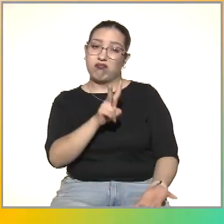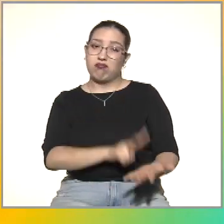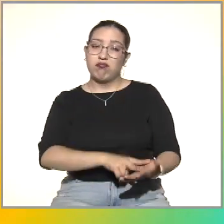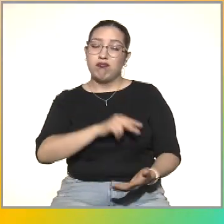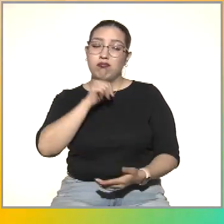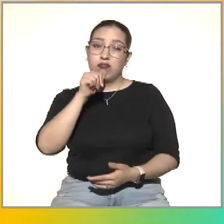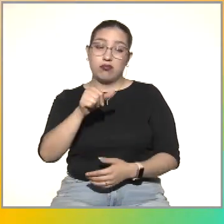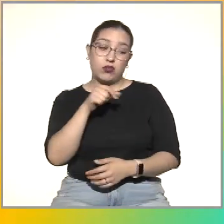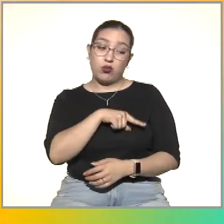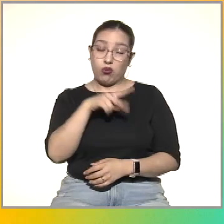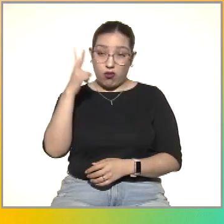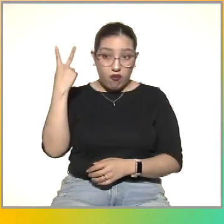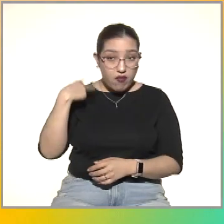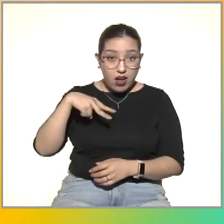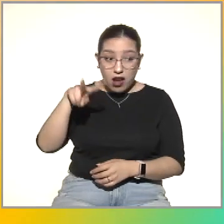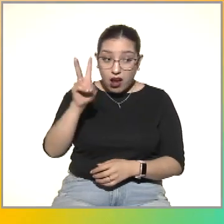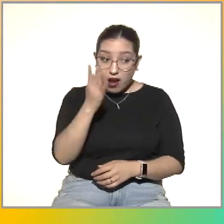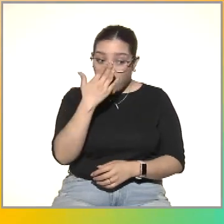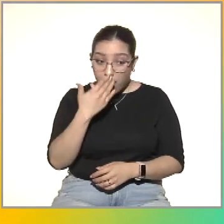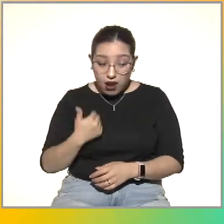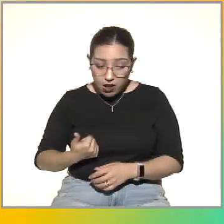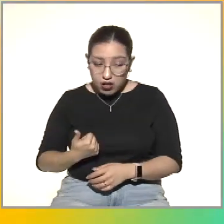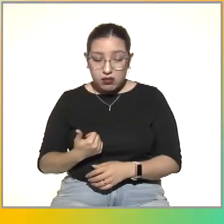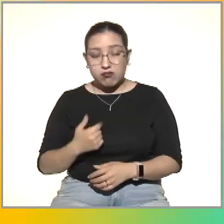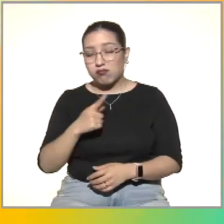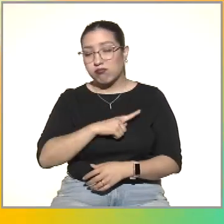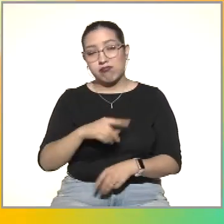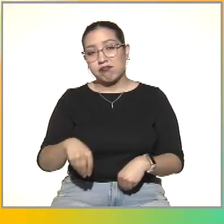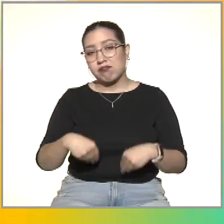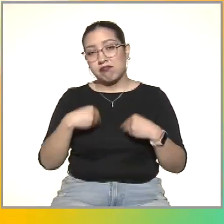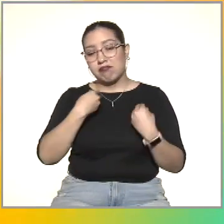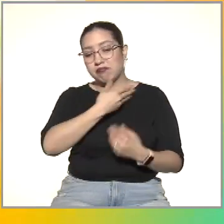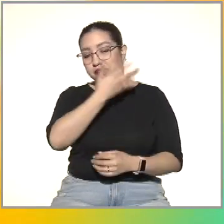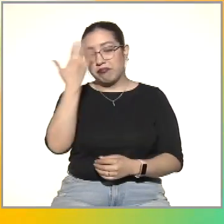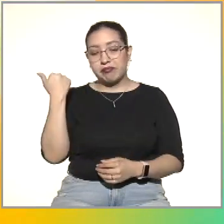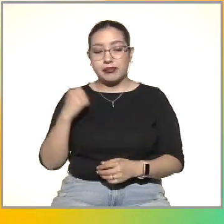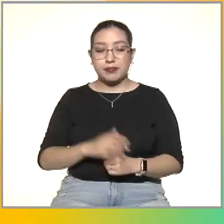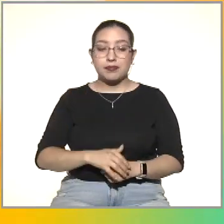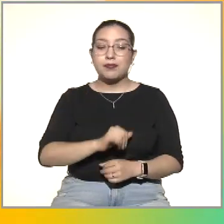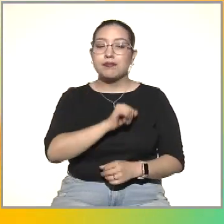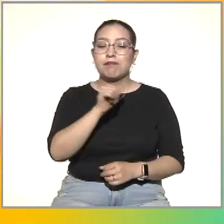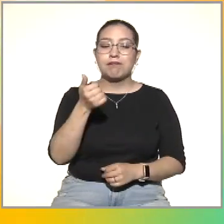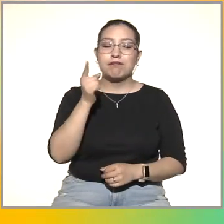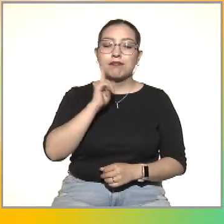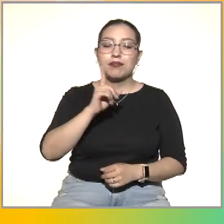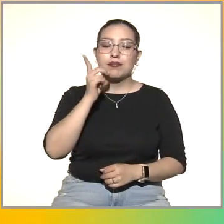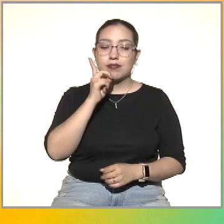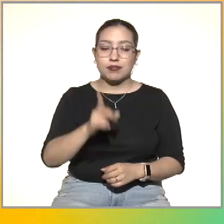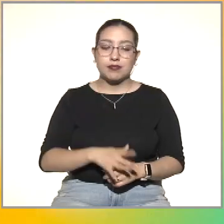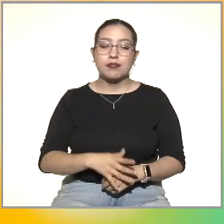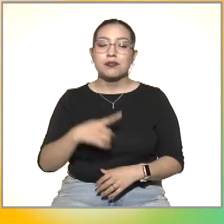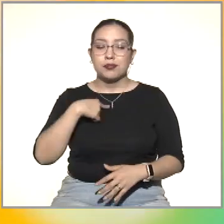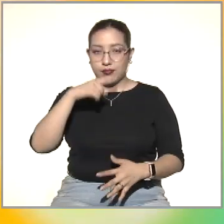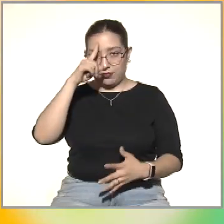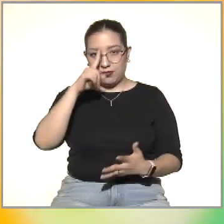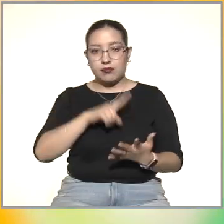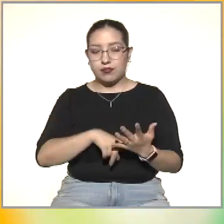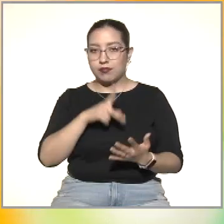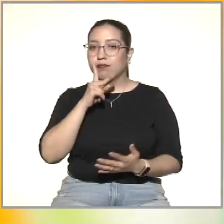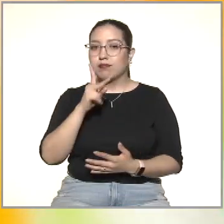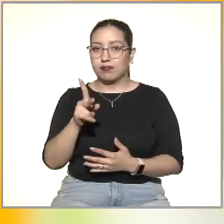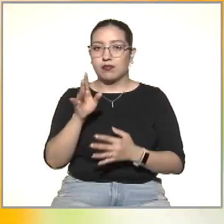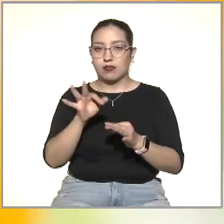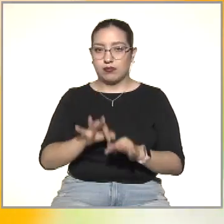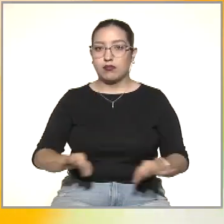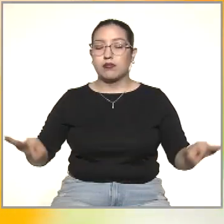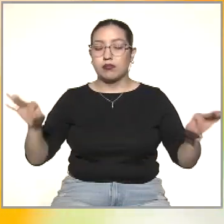Y si no viajas, no has vivido. María Elena Alzate Varela. Sí creo en el poder de las palabras.